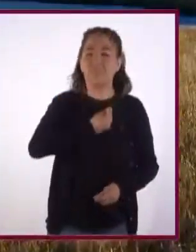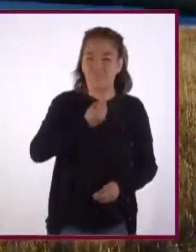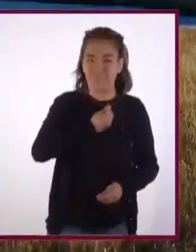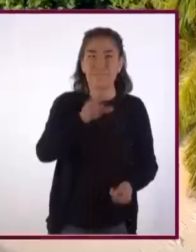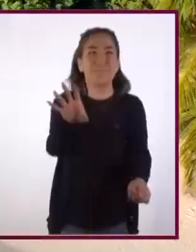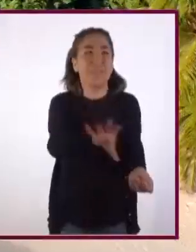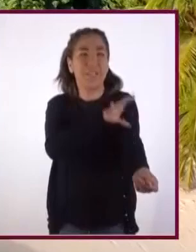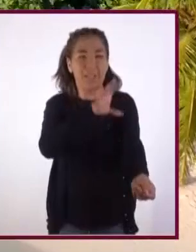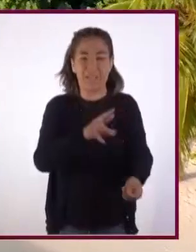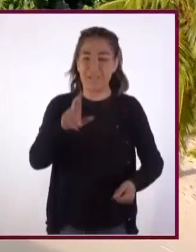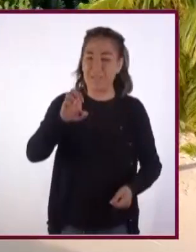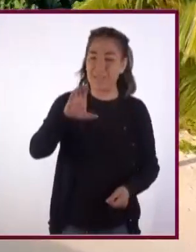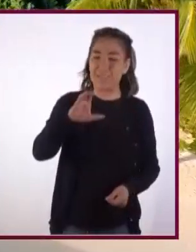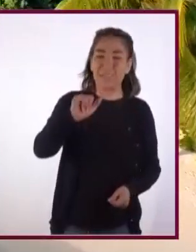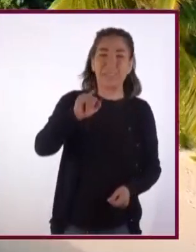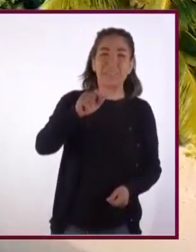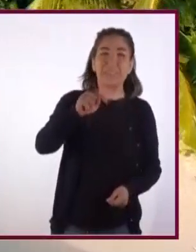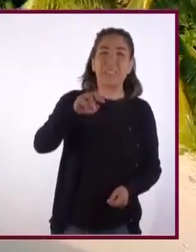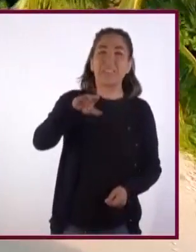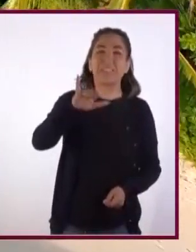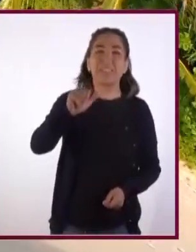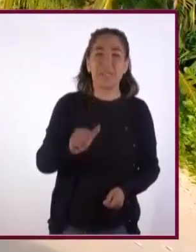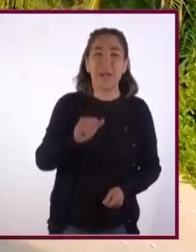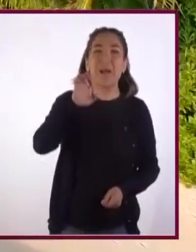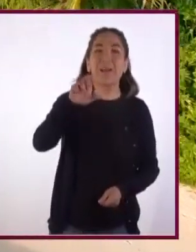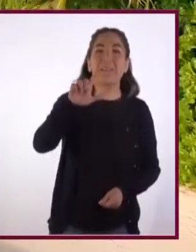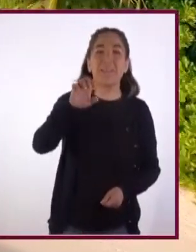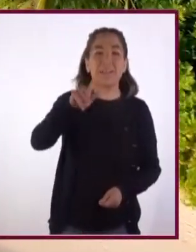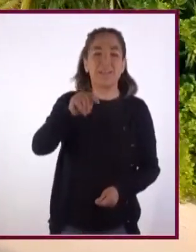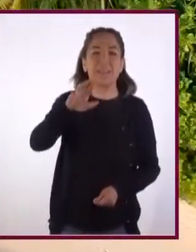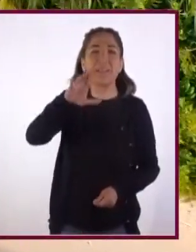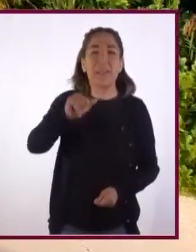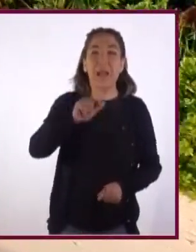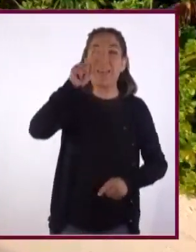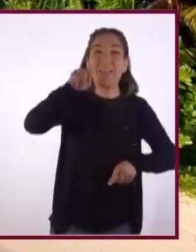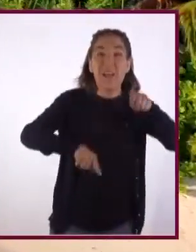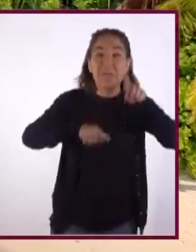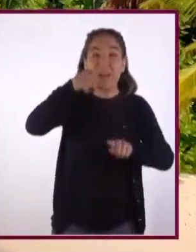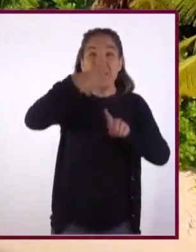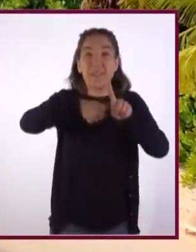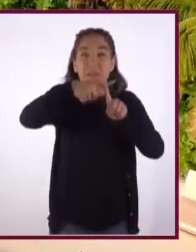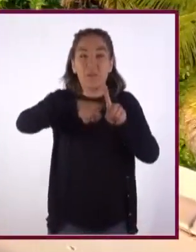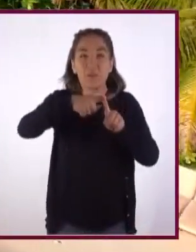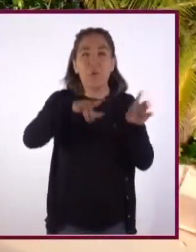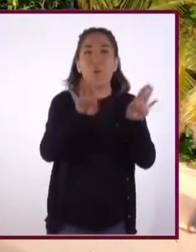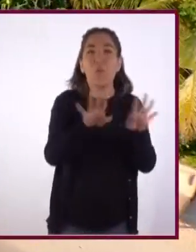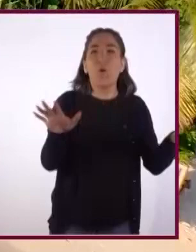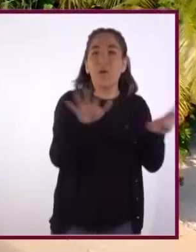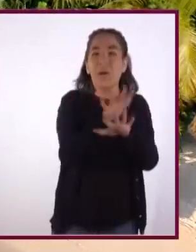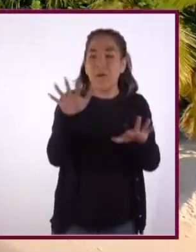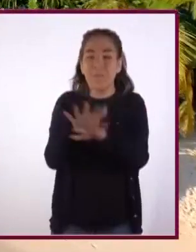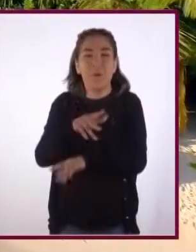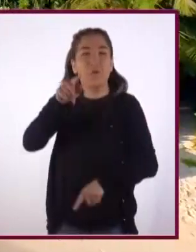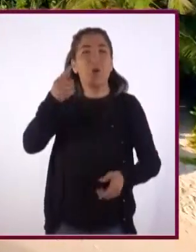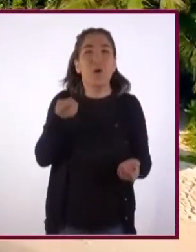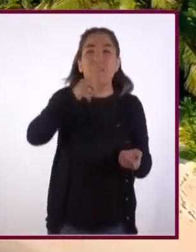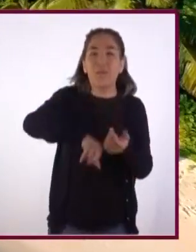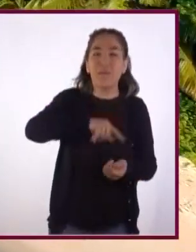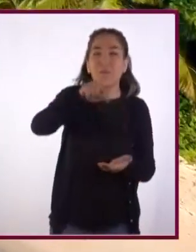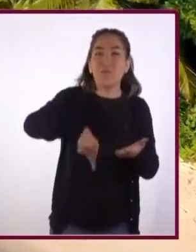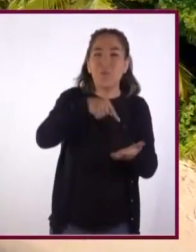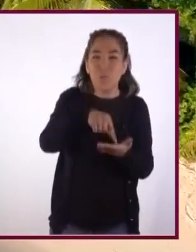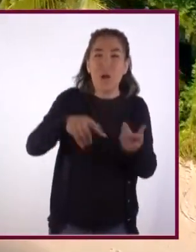resistencia eléctrica. La resistencia eléctrica varía con la temperatura y los cambios son apreciables dentro de las